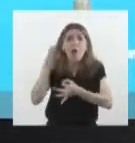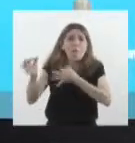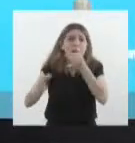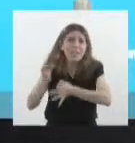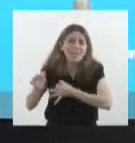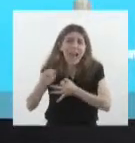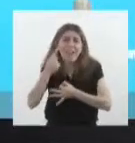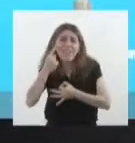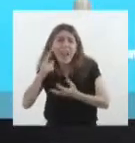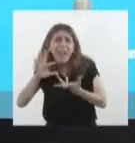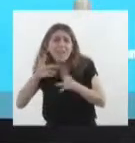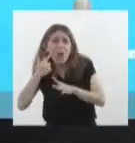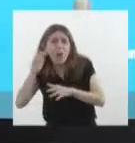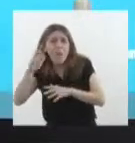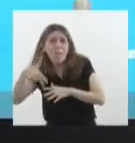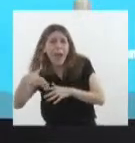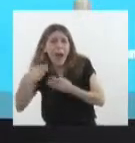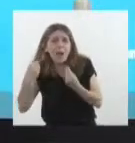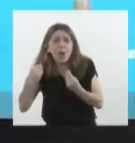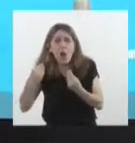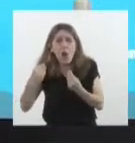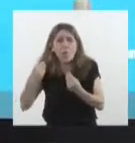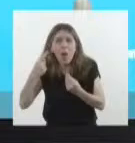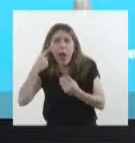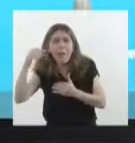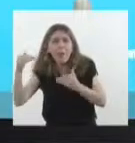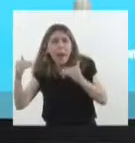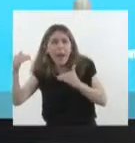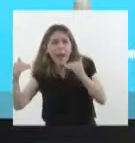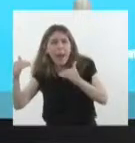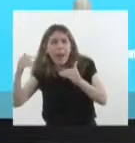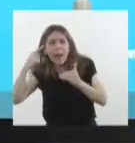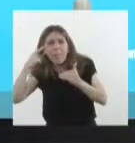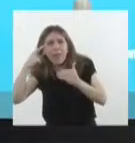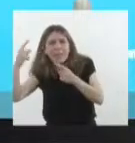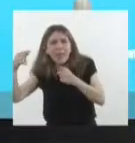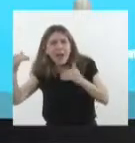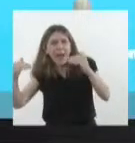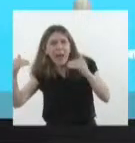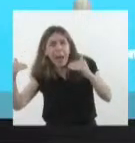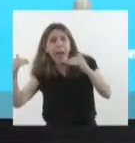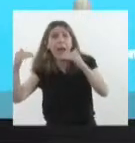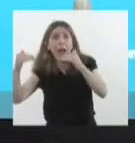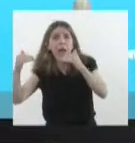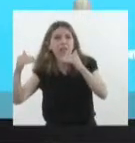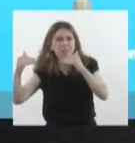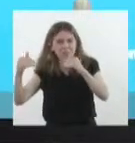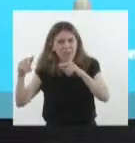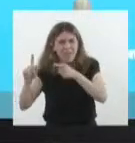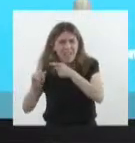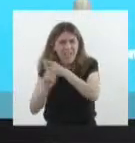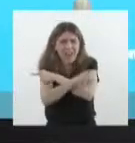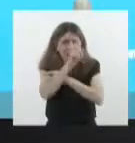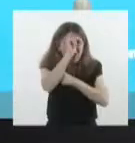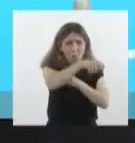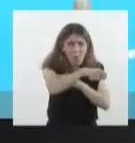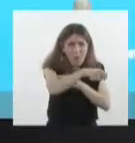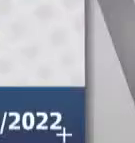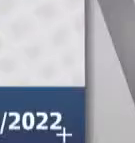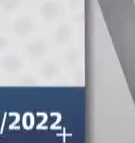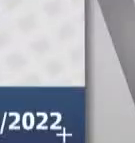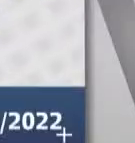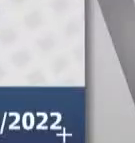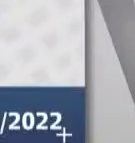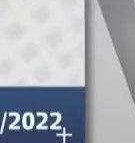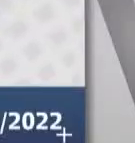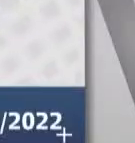ese momento respecto a la ayuda o la no ayuda que dio Estados Unidos. Él decía muy bien, yo sé quién me ayudó en todo